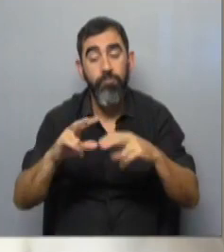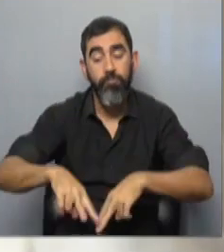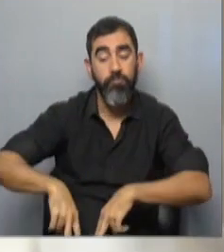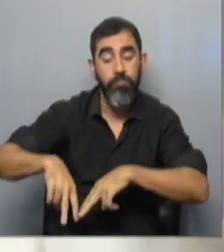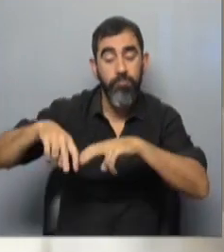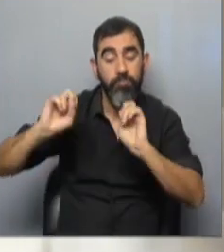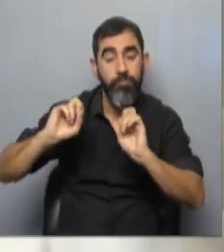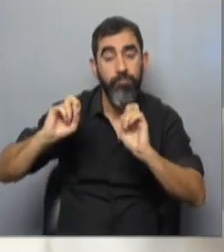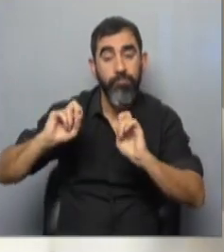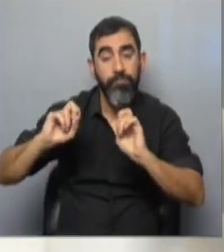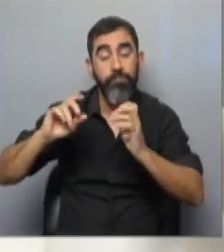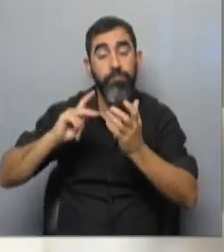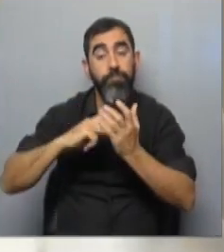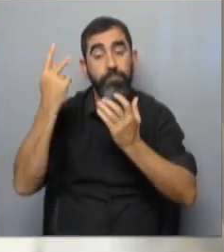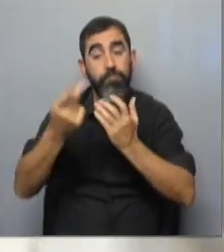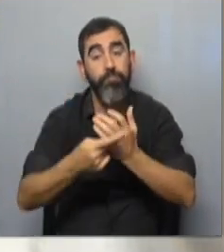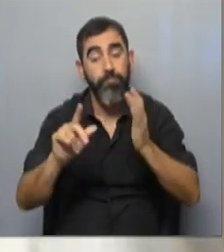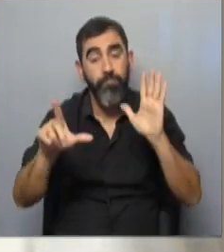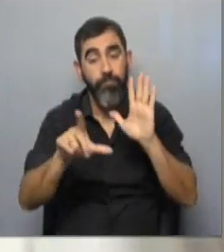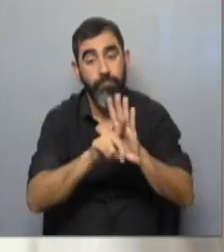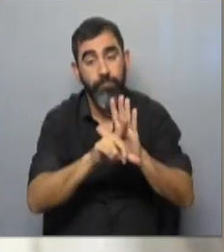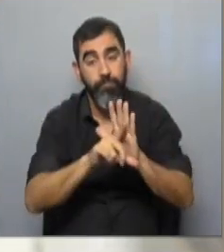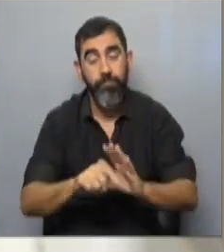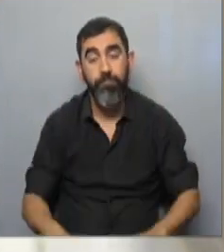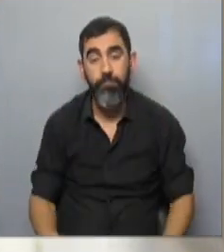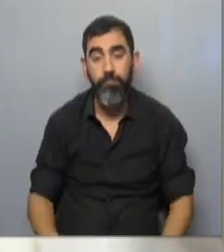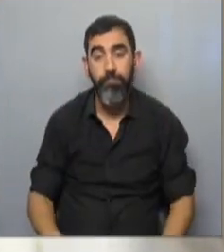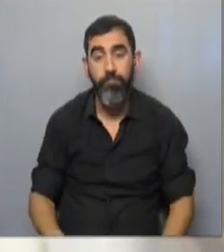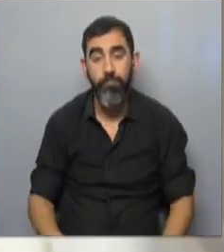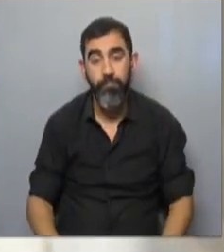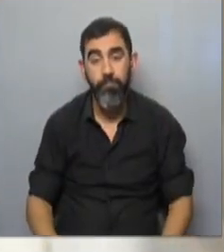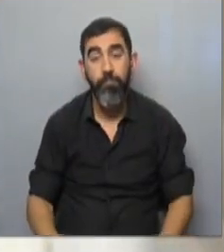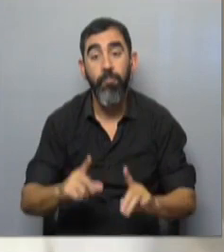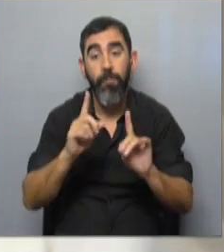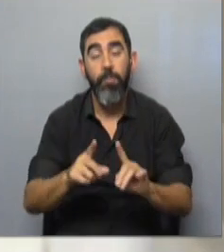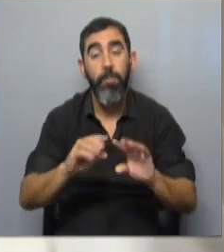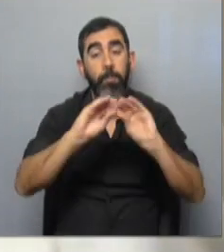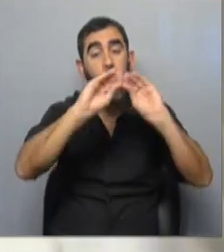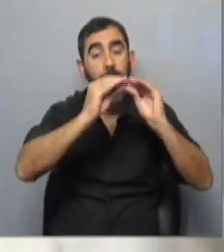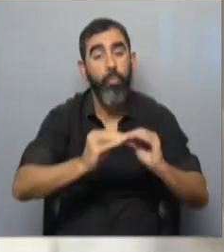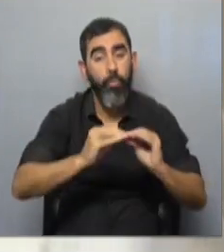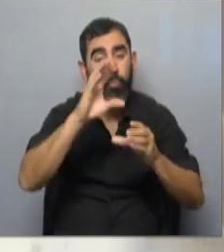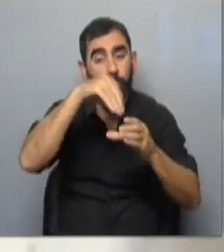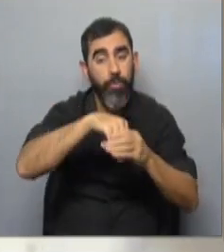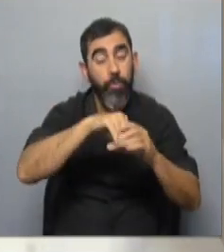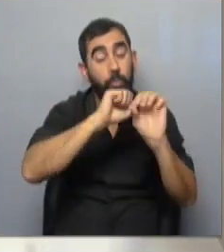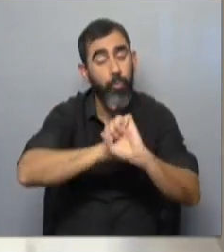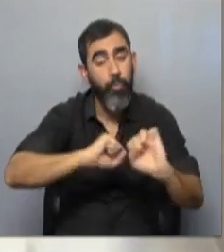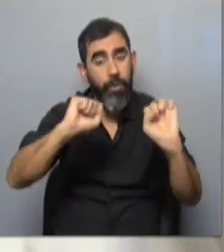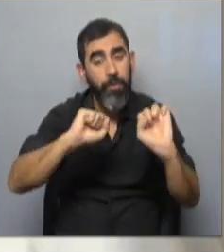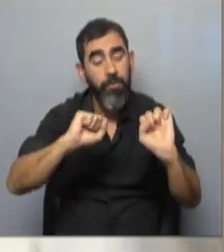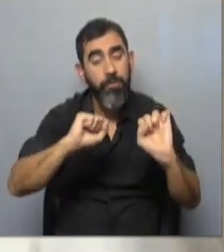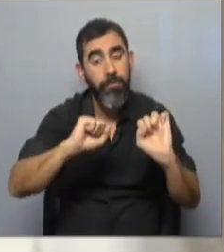analizando un proyecto de ley y según se ha difundido también a nivel de rendición de cuentas, se está analizando la posibilidad